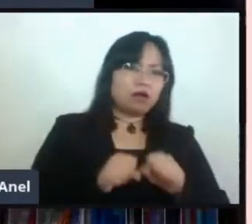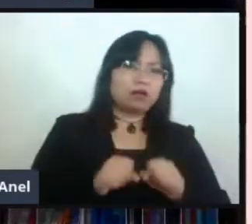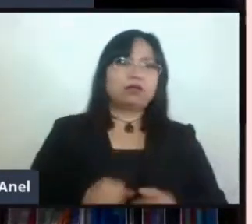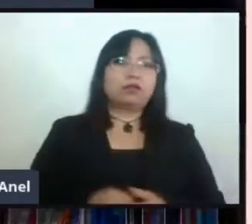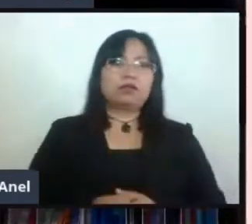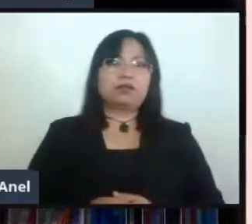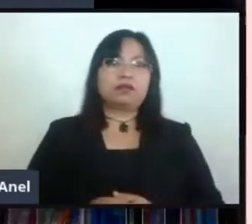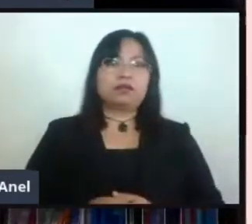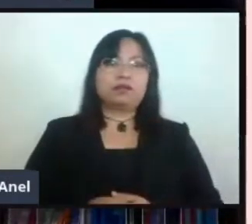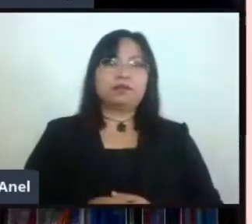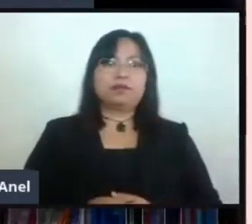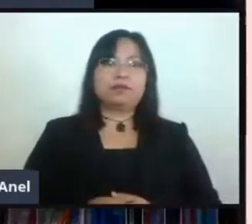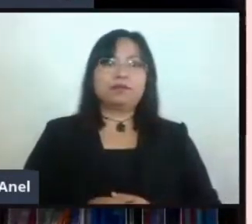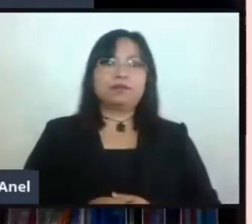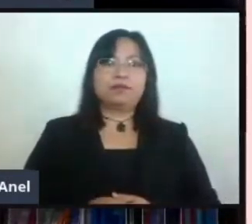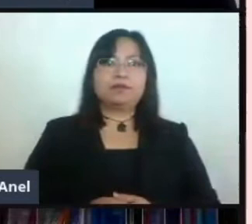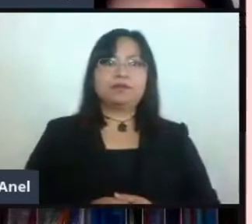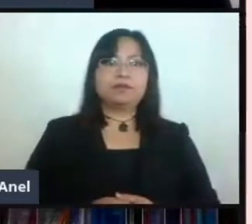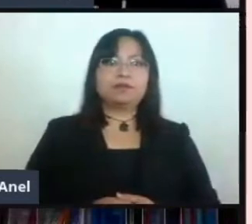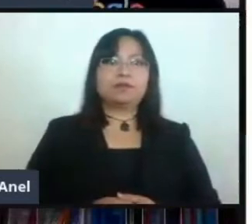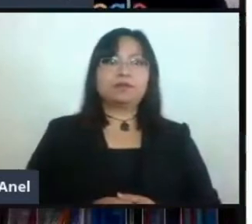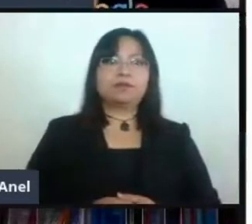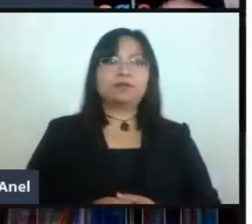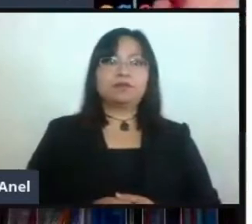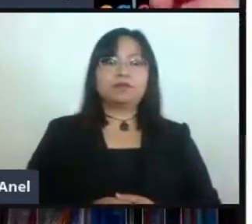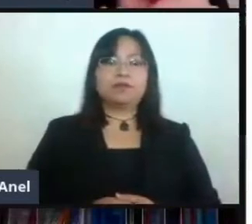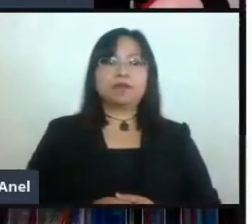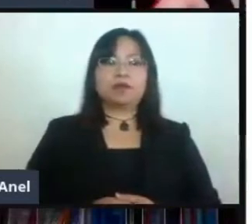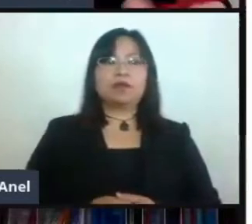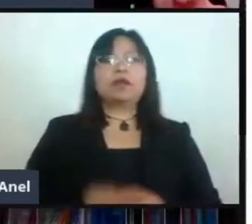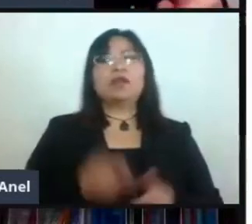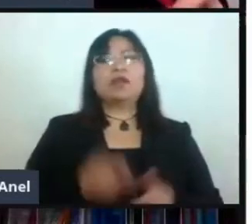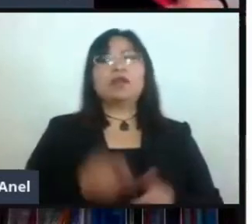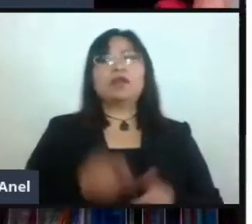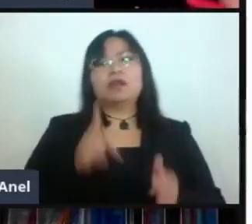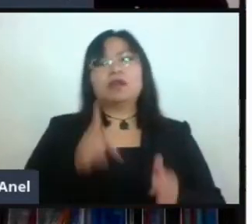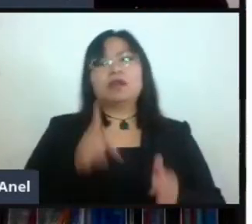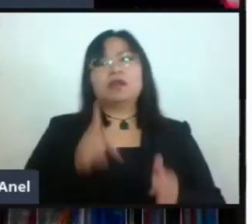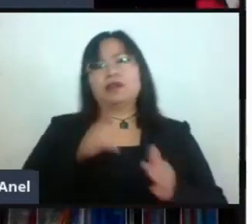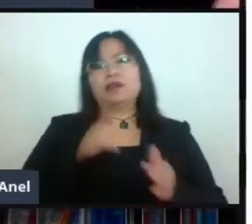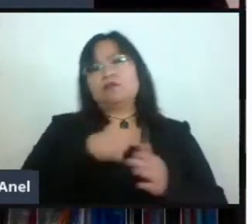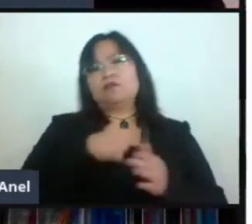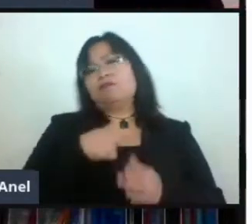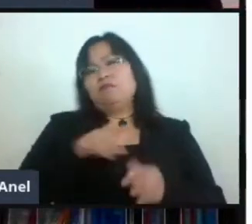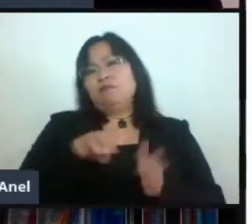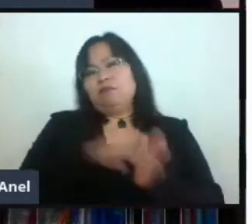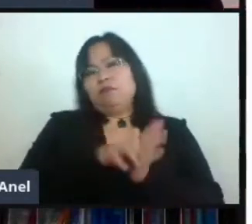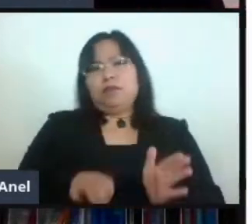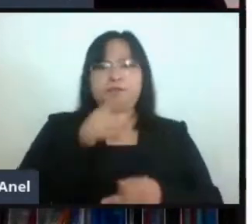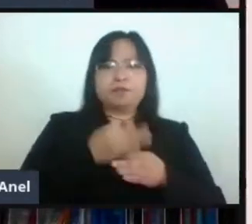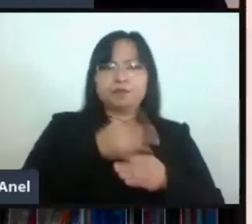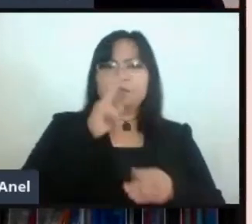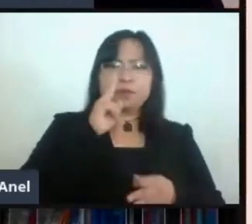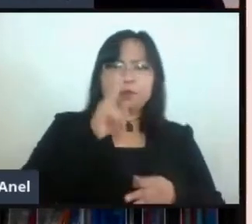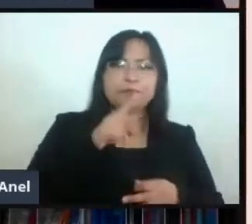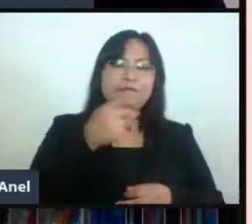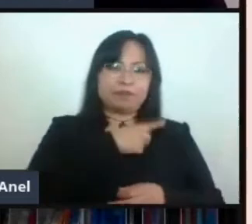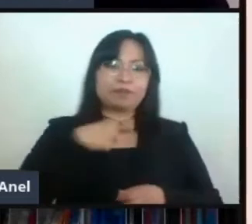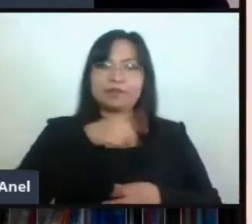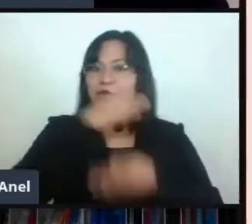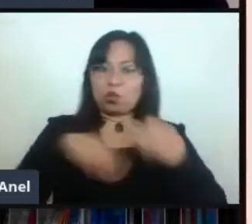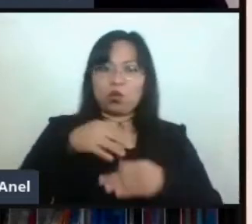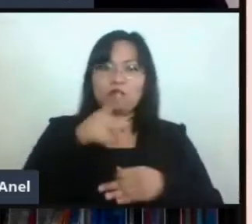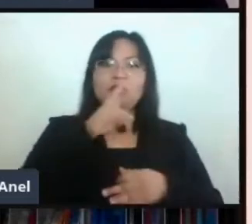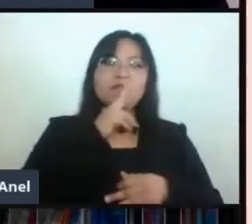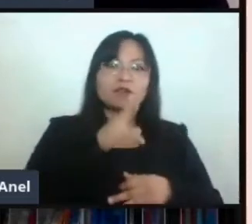se me queda ya en el Classroom, ¿de Y acuerdo? ahí, por ejemplo, Ale, justo ahí te está apareciendo, ¿no? Que tienes que contestar todas las secciones para poder